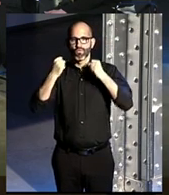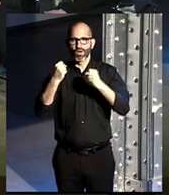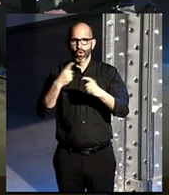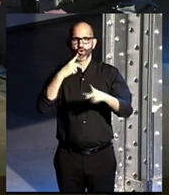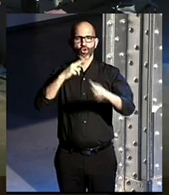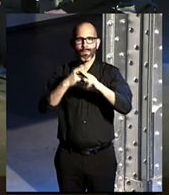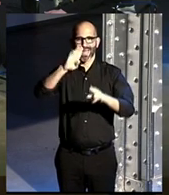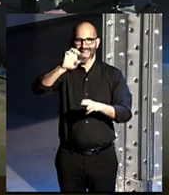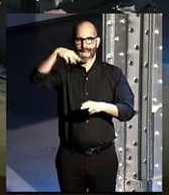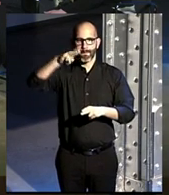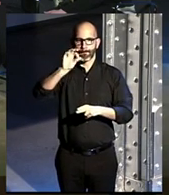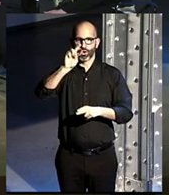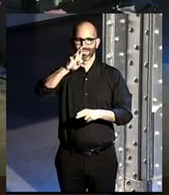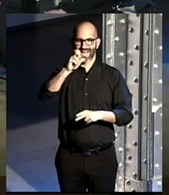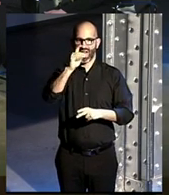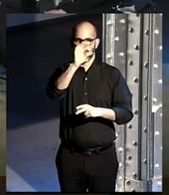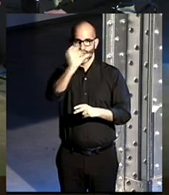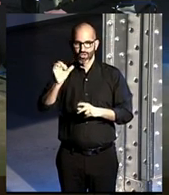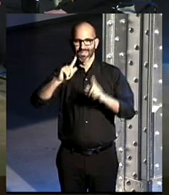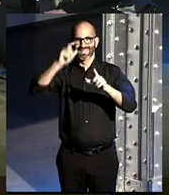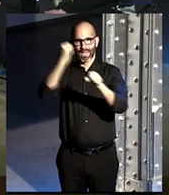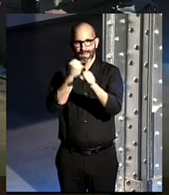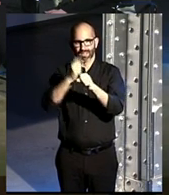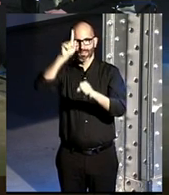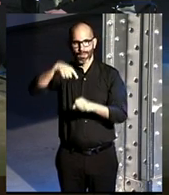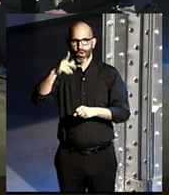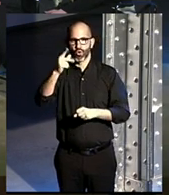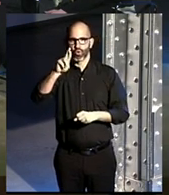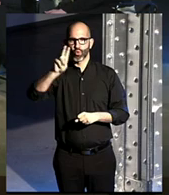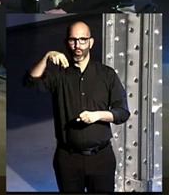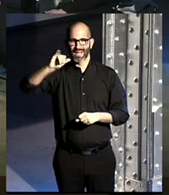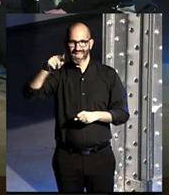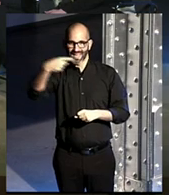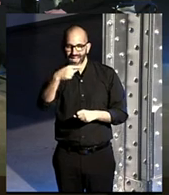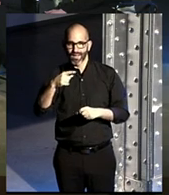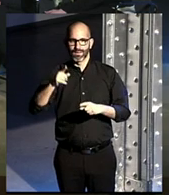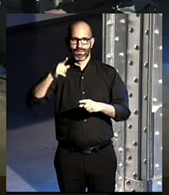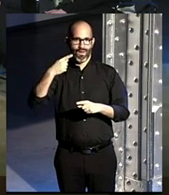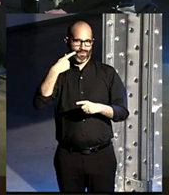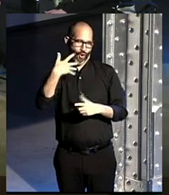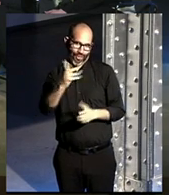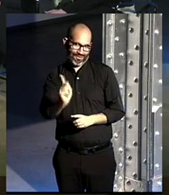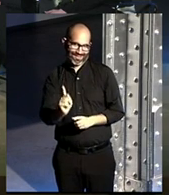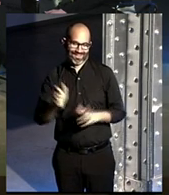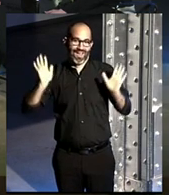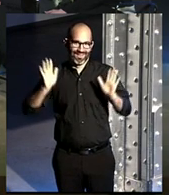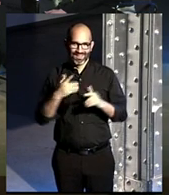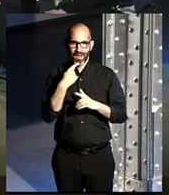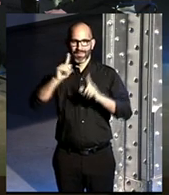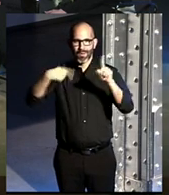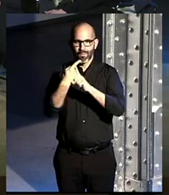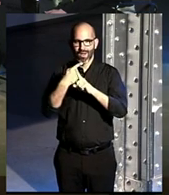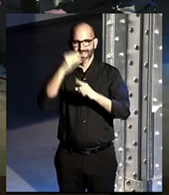1973. Trabajó con Stanley Kubrick, un absoluto desconocido, en el guión de la película Inteligencia Artificial en